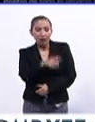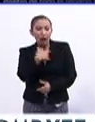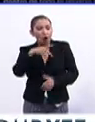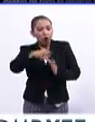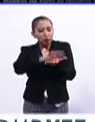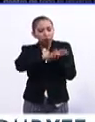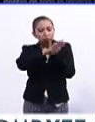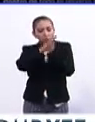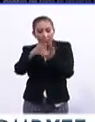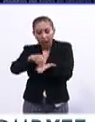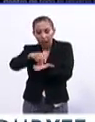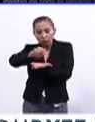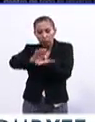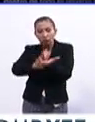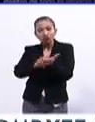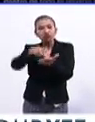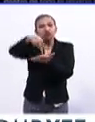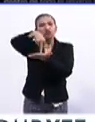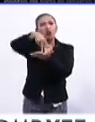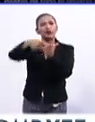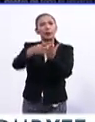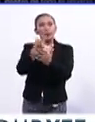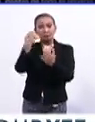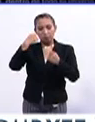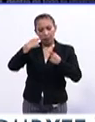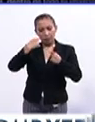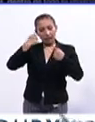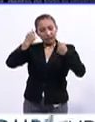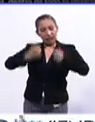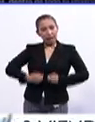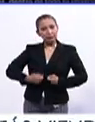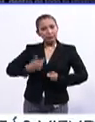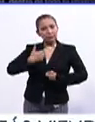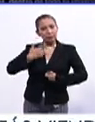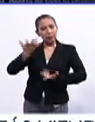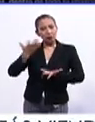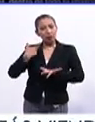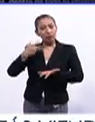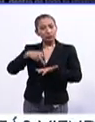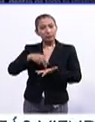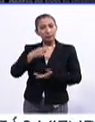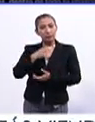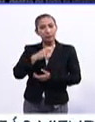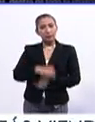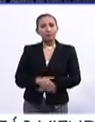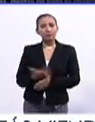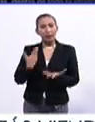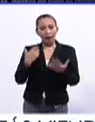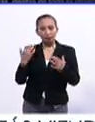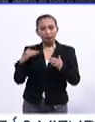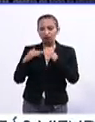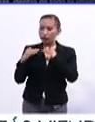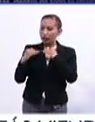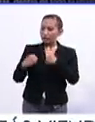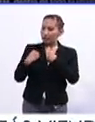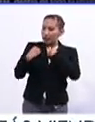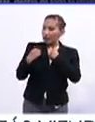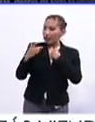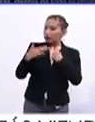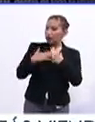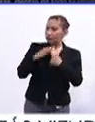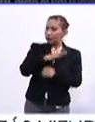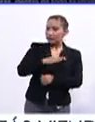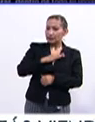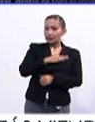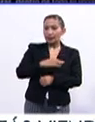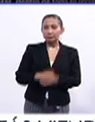renace de sus cenizas como el ave fénix y se crea a sí misma por así decirlo se pare a sí mismo a la medida de su vida a la medida de su